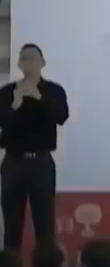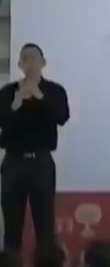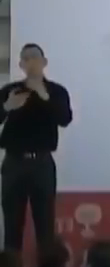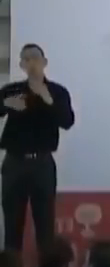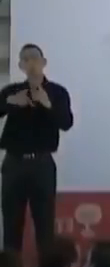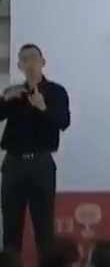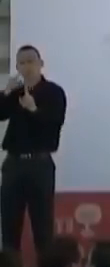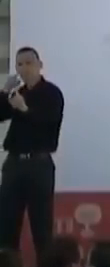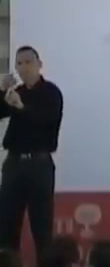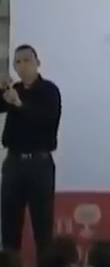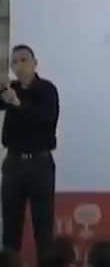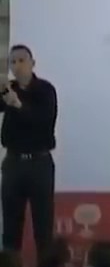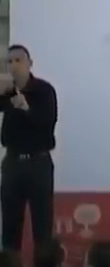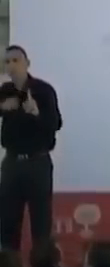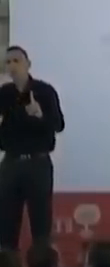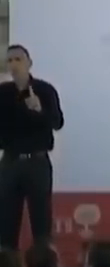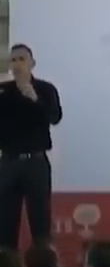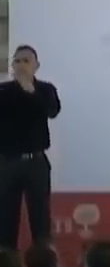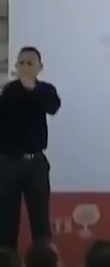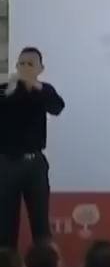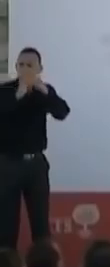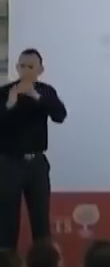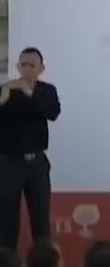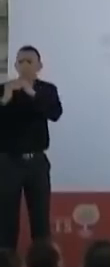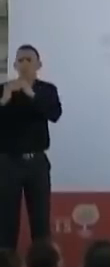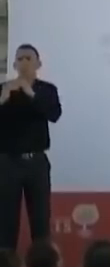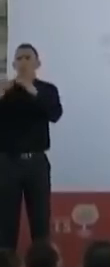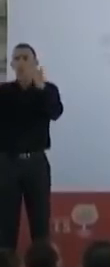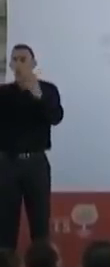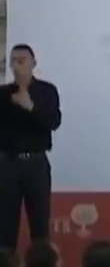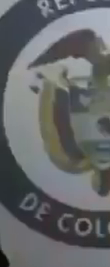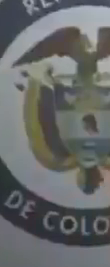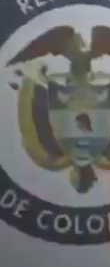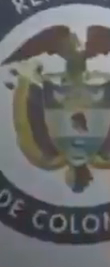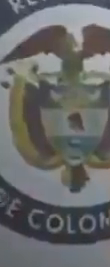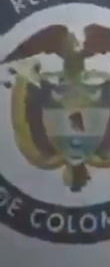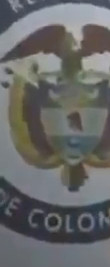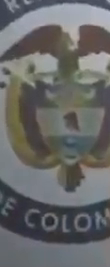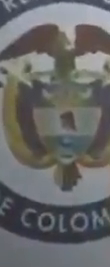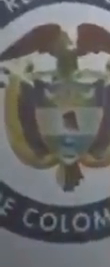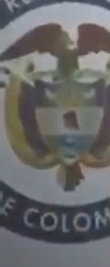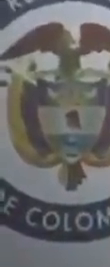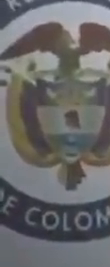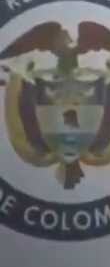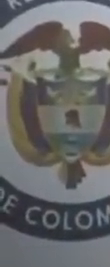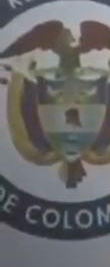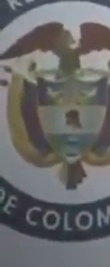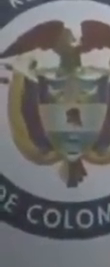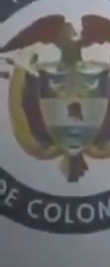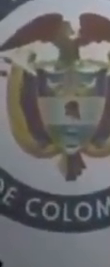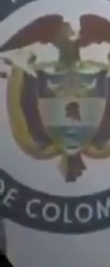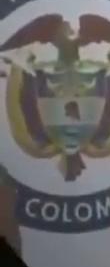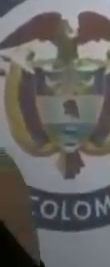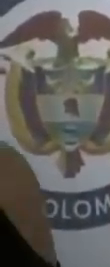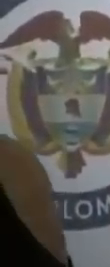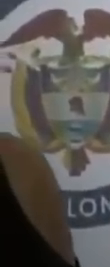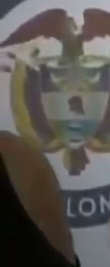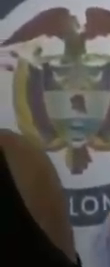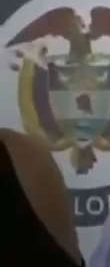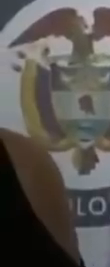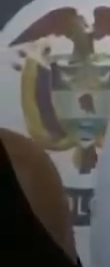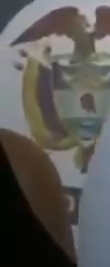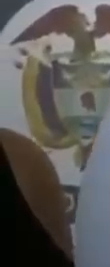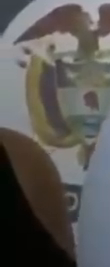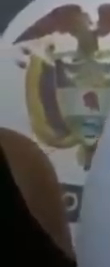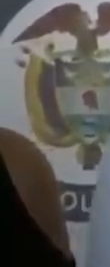que podamos ampliar durante estos 4 años, empezando en el 2019, con cerca